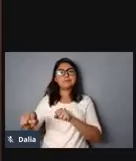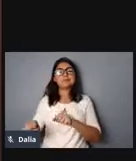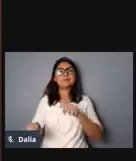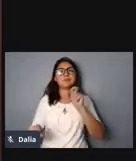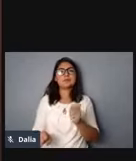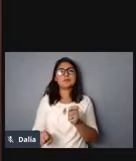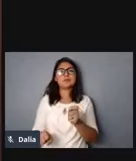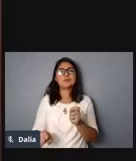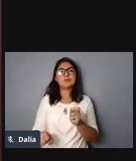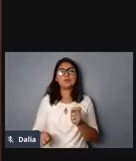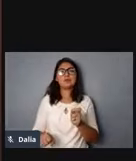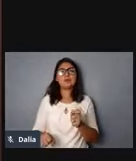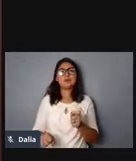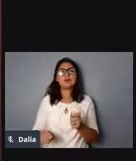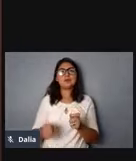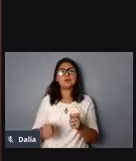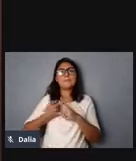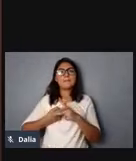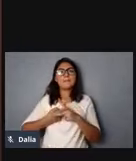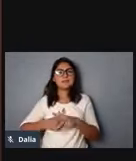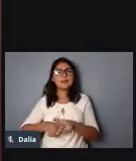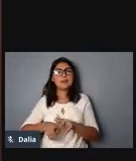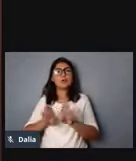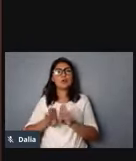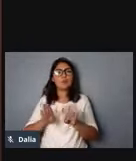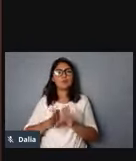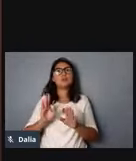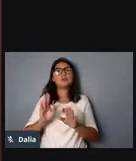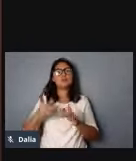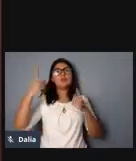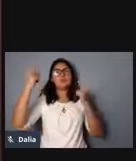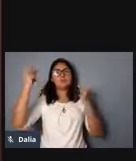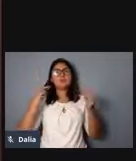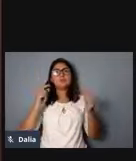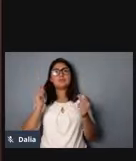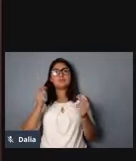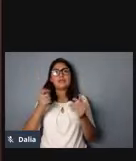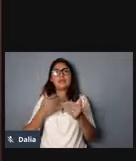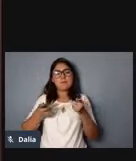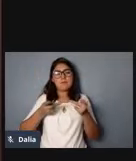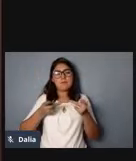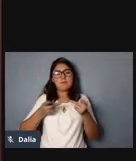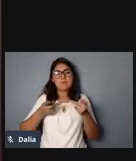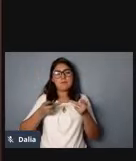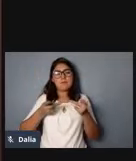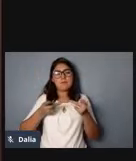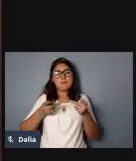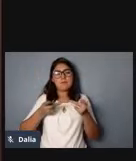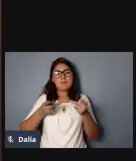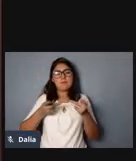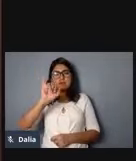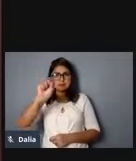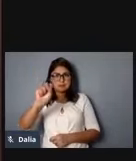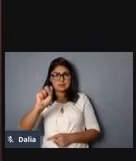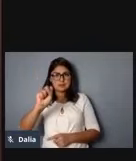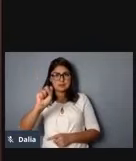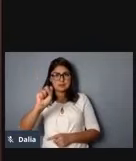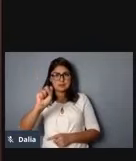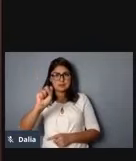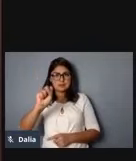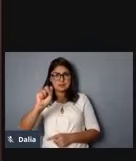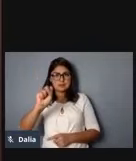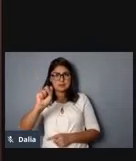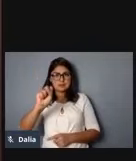con la titulación, con la tesis, ¿no? Ponernos a chambear en ese sentido. Tenemos las formas,